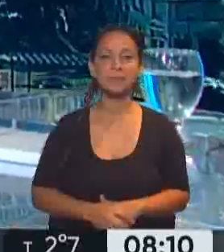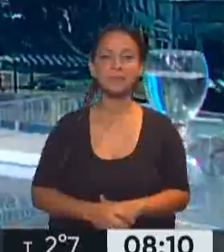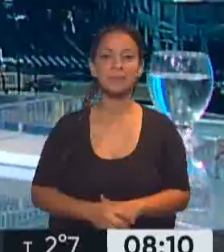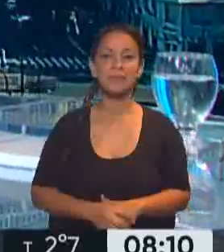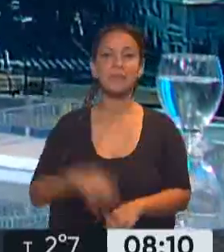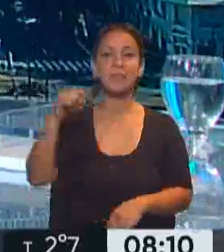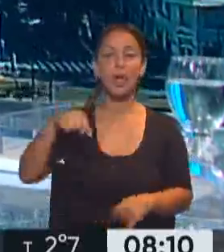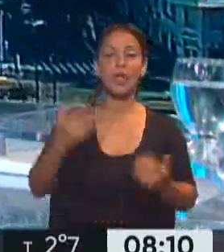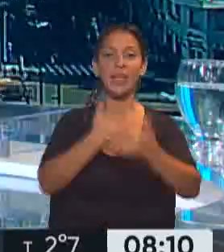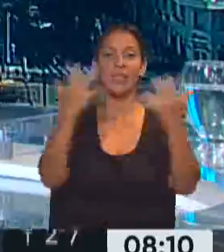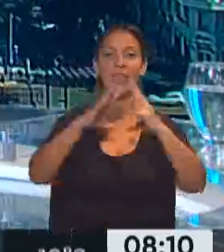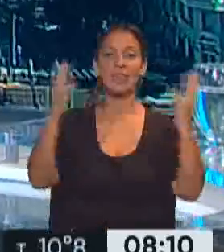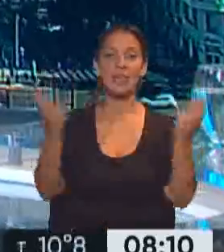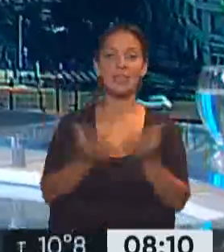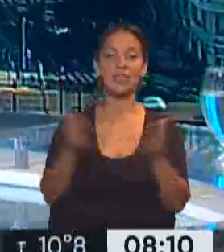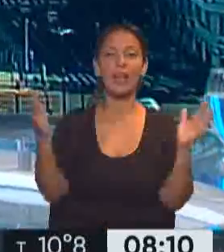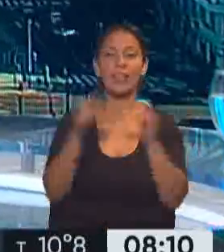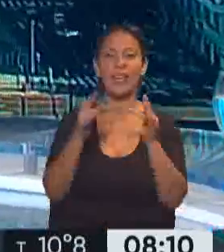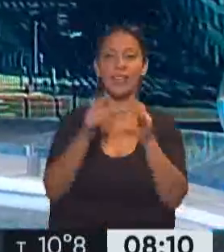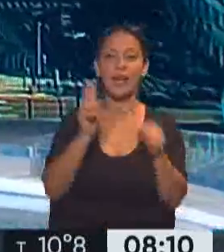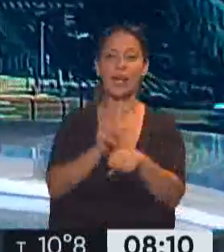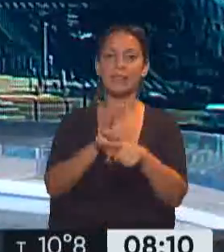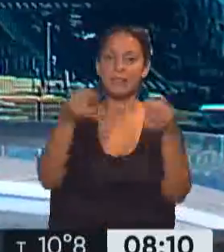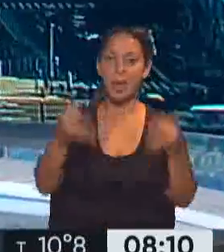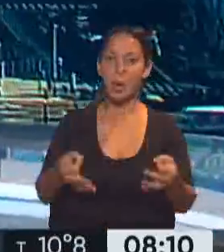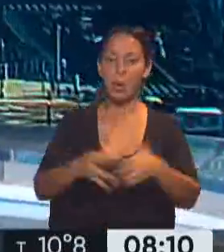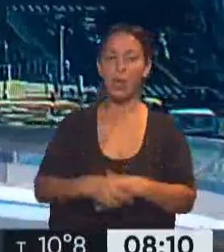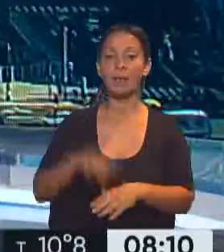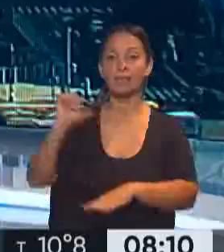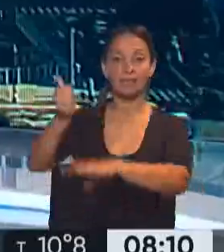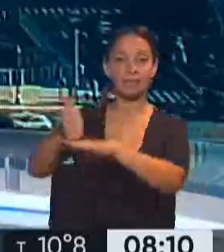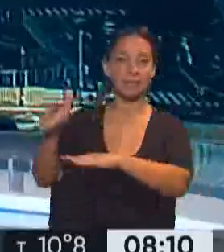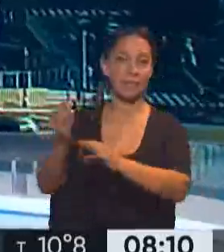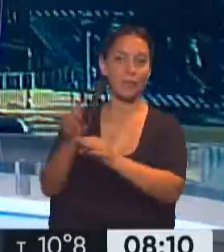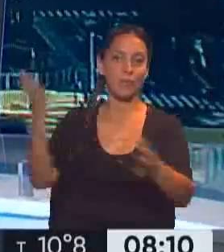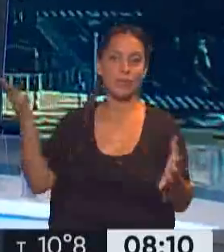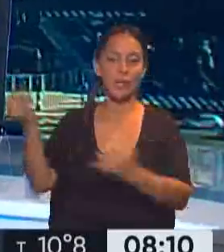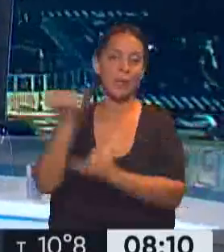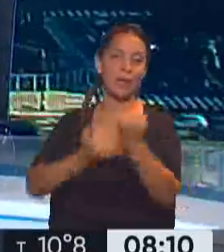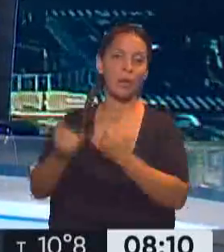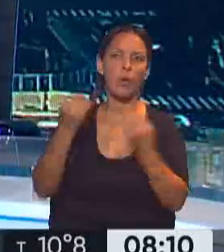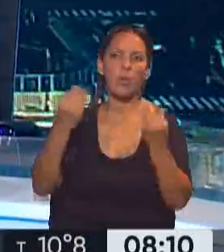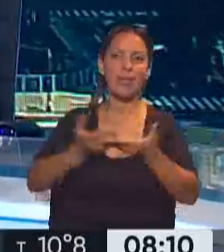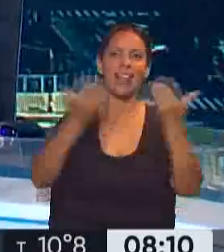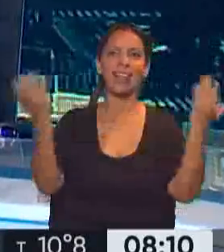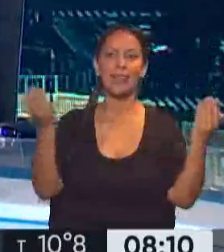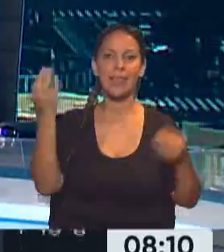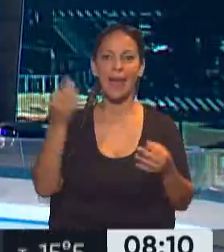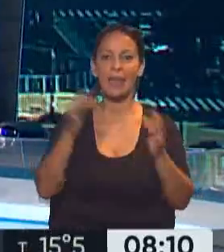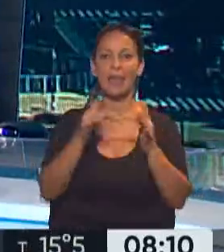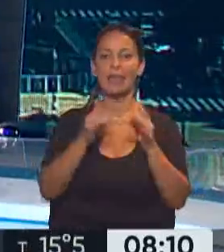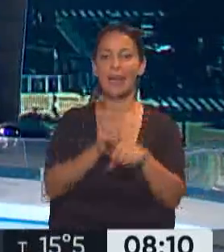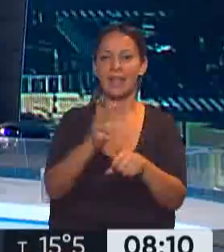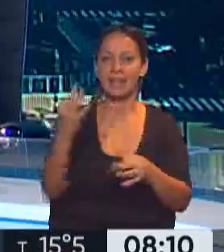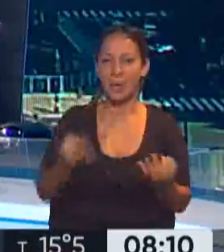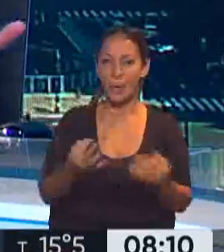Bien, hoy es el Día Internacional de Internet Segura y tenemos a un especialista justamente para que nos cuente por qué es este Día de la Internet Segura y por qué